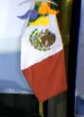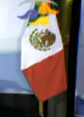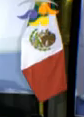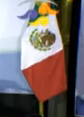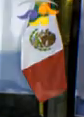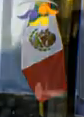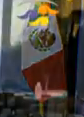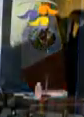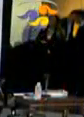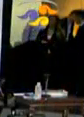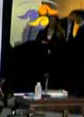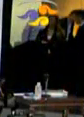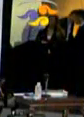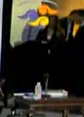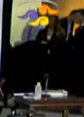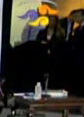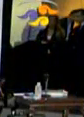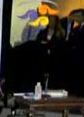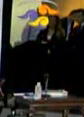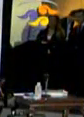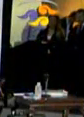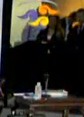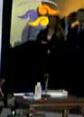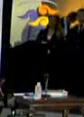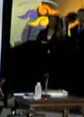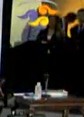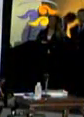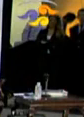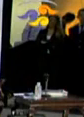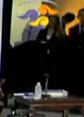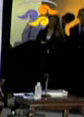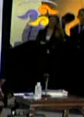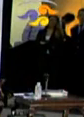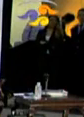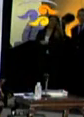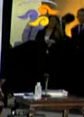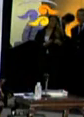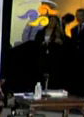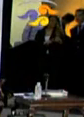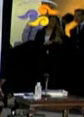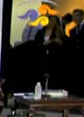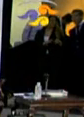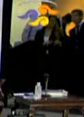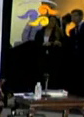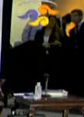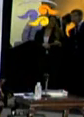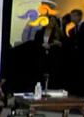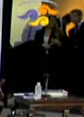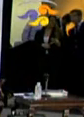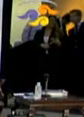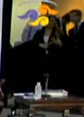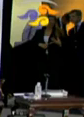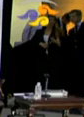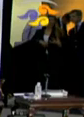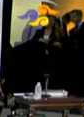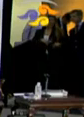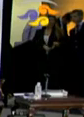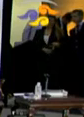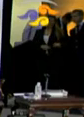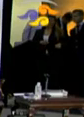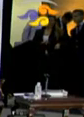República para participar en el seminario México en el Mundo, Diagnóstico y Perspectivas de las